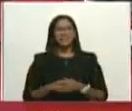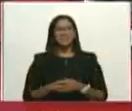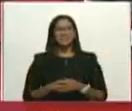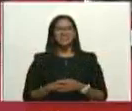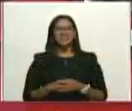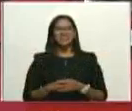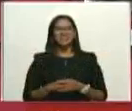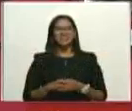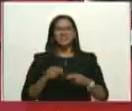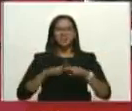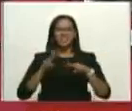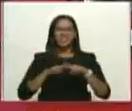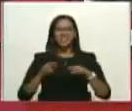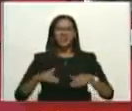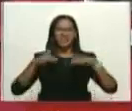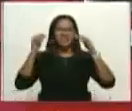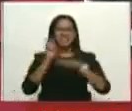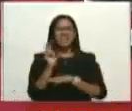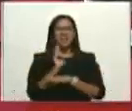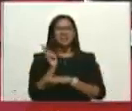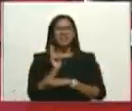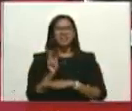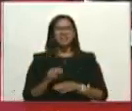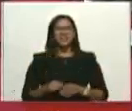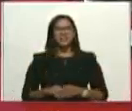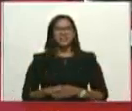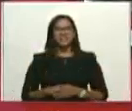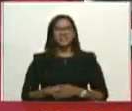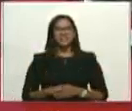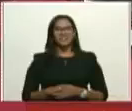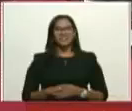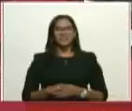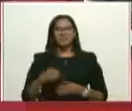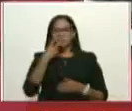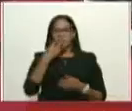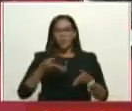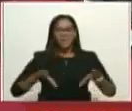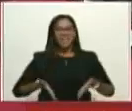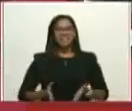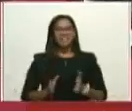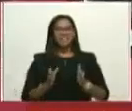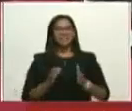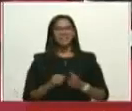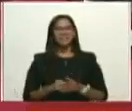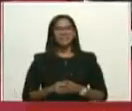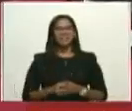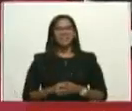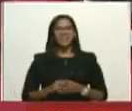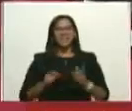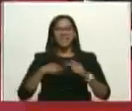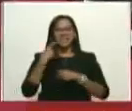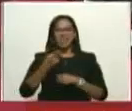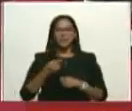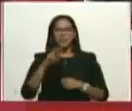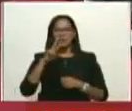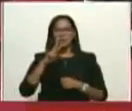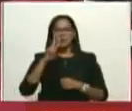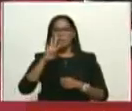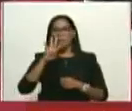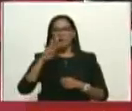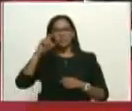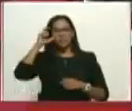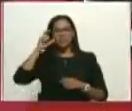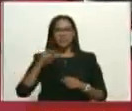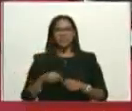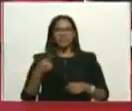Grande, ¿vale? ¿Verdad? Esos muchachos crecen, pero rápido, ¿vale? ¿Ah? uno los ve naciendo y después 2, 4, 10, 15